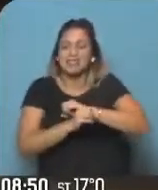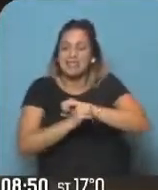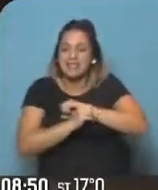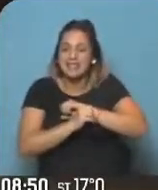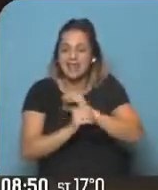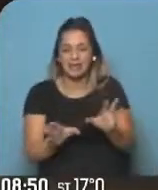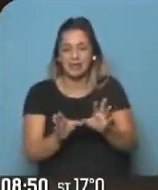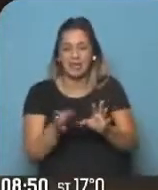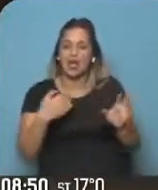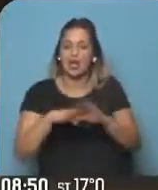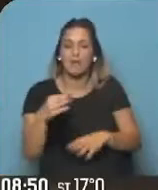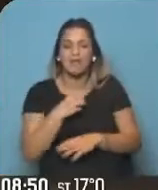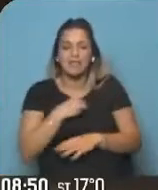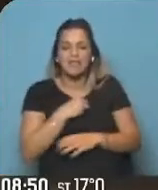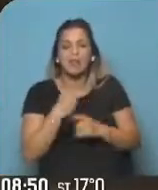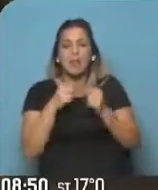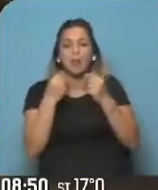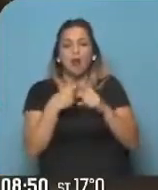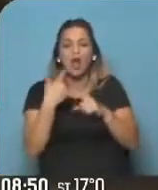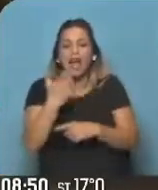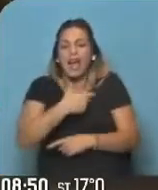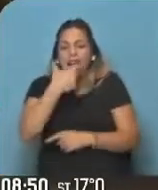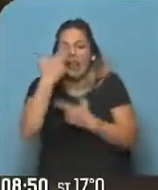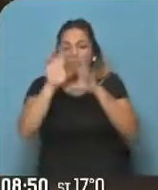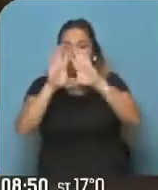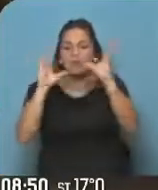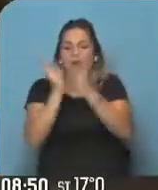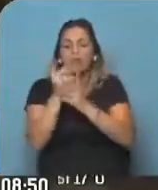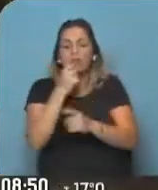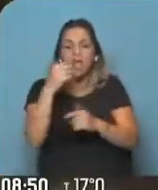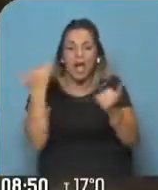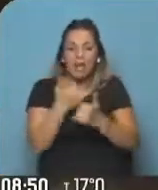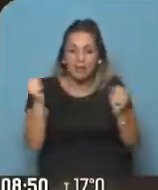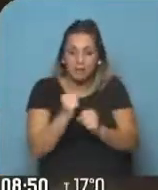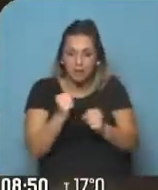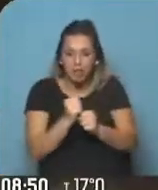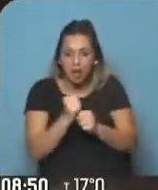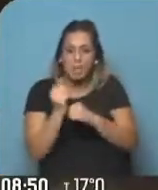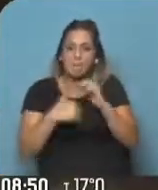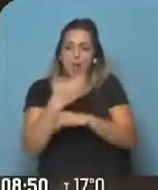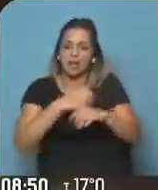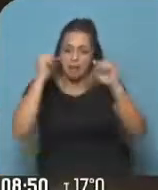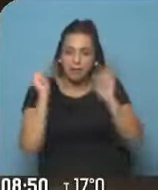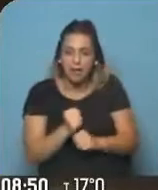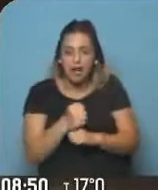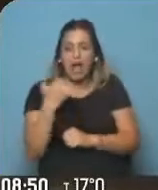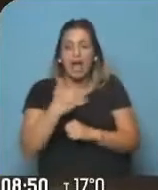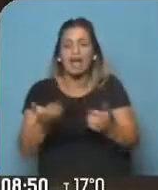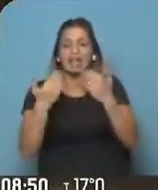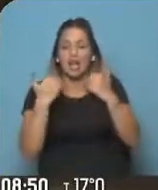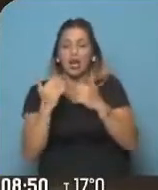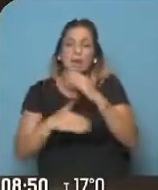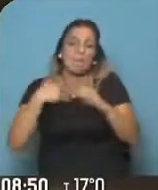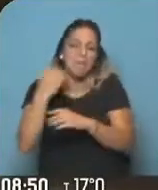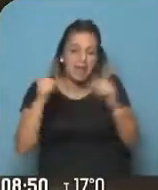palpables del calentamiento global es decir donde había frío va a haber más frío donde había calor e va a haber más calor donde había sequía la